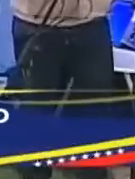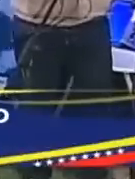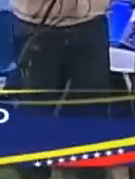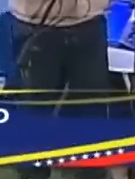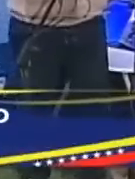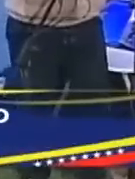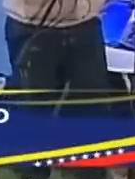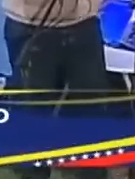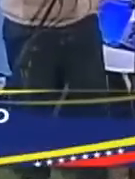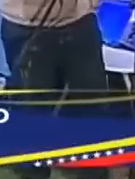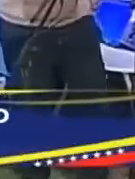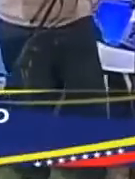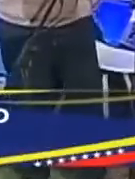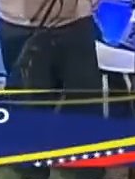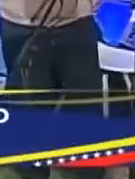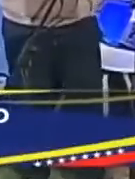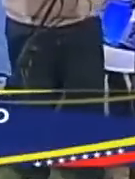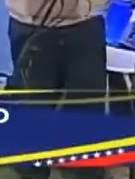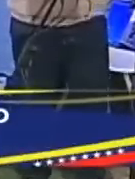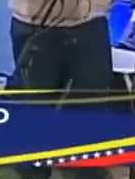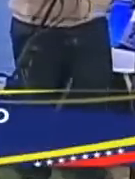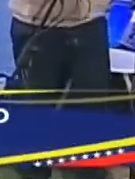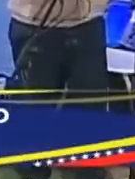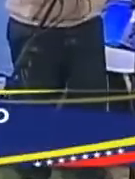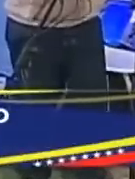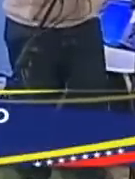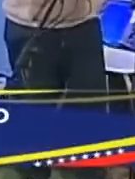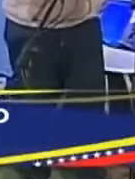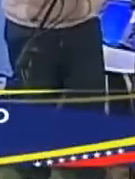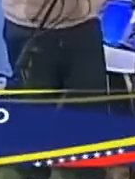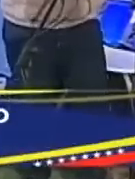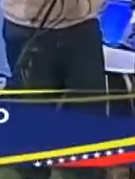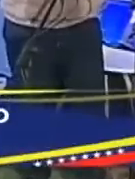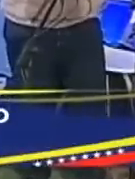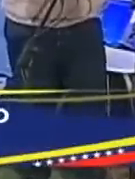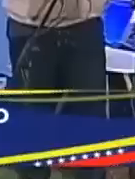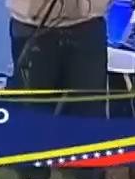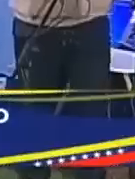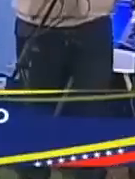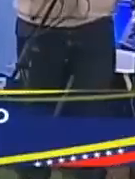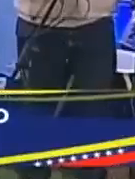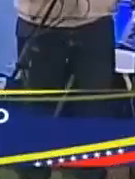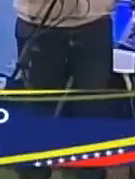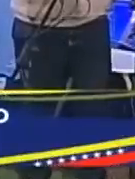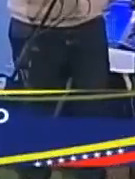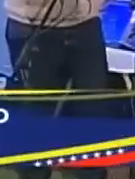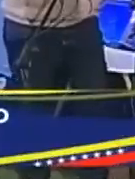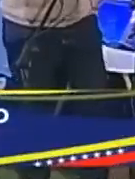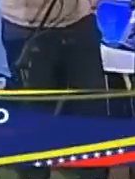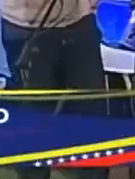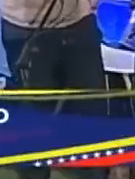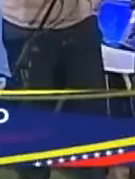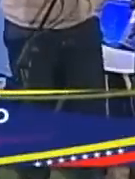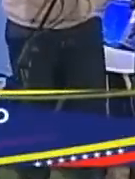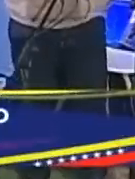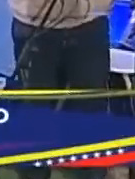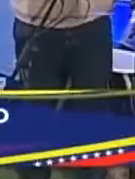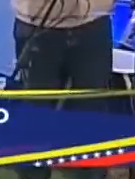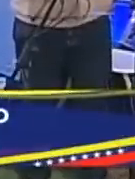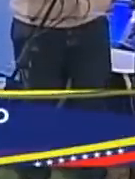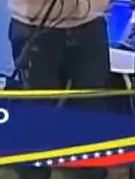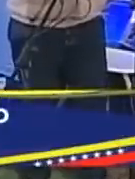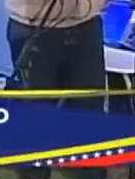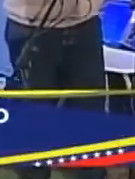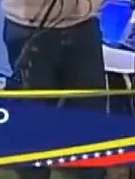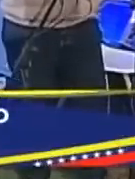Dicen que Bolívar trae furia y coraje por dentro, al ver que nos han quitado lo